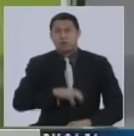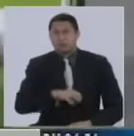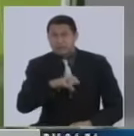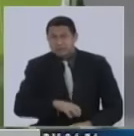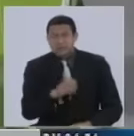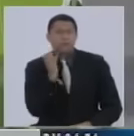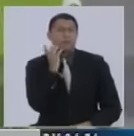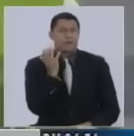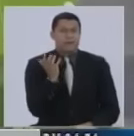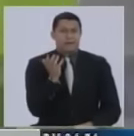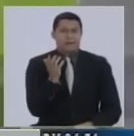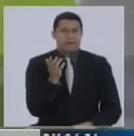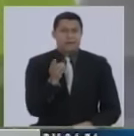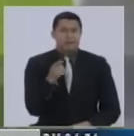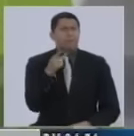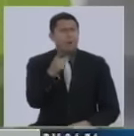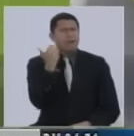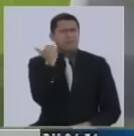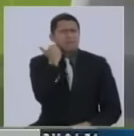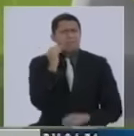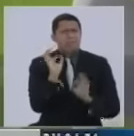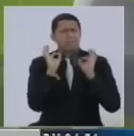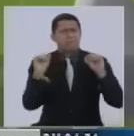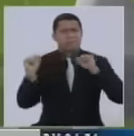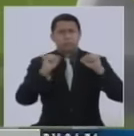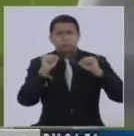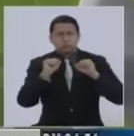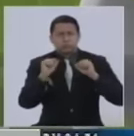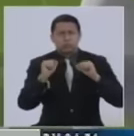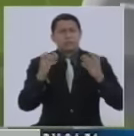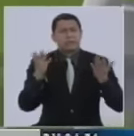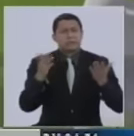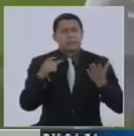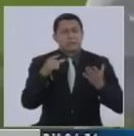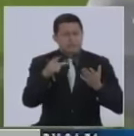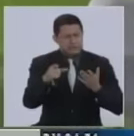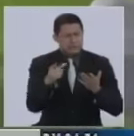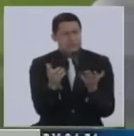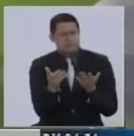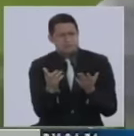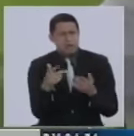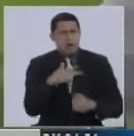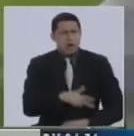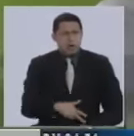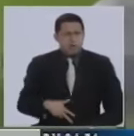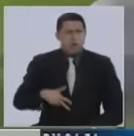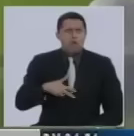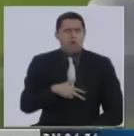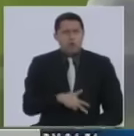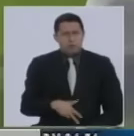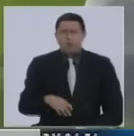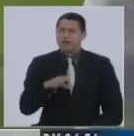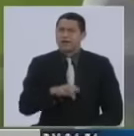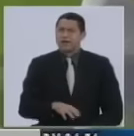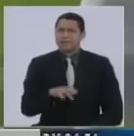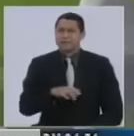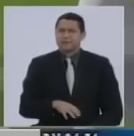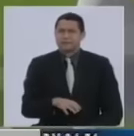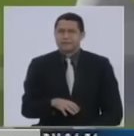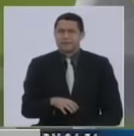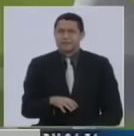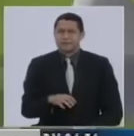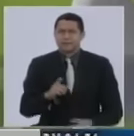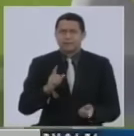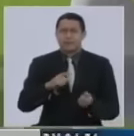por ejemplo y en esta enfermedad en particular lo que se piensa es que esa las hormonas durante el ciclo menstrual la mujer tiene una